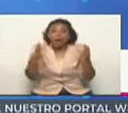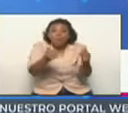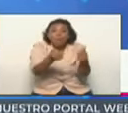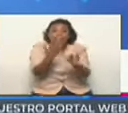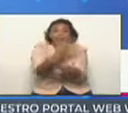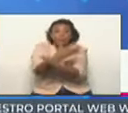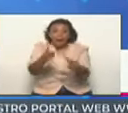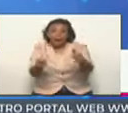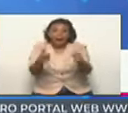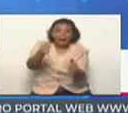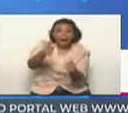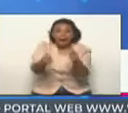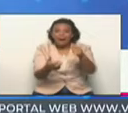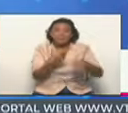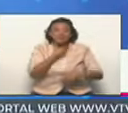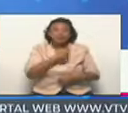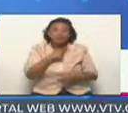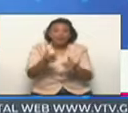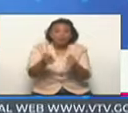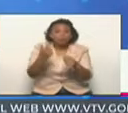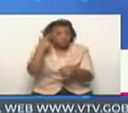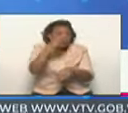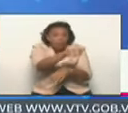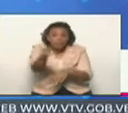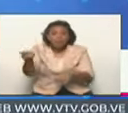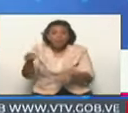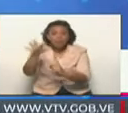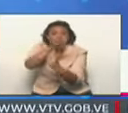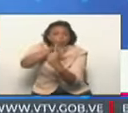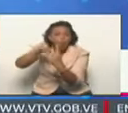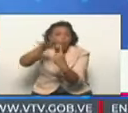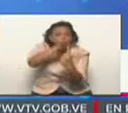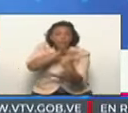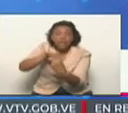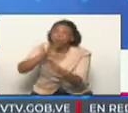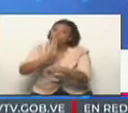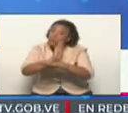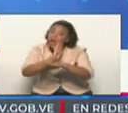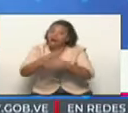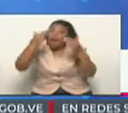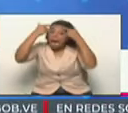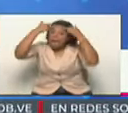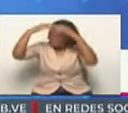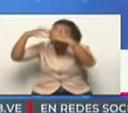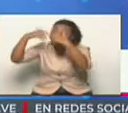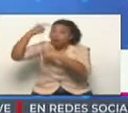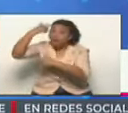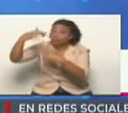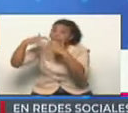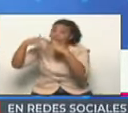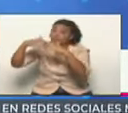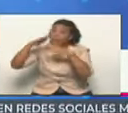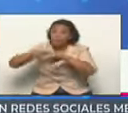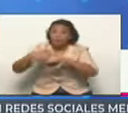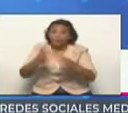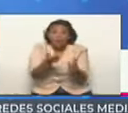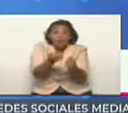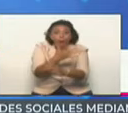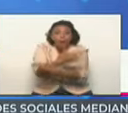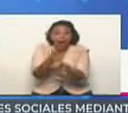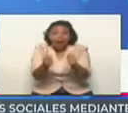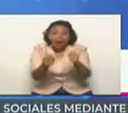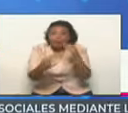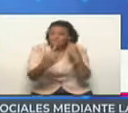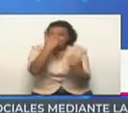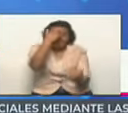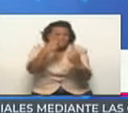videojuegos. ¿Ustedes sabían? Cuidemos a los niños, a las niñas, porque a través de los videojuegos le están